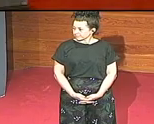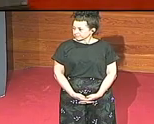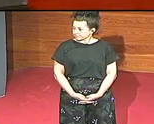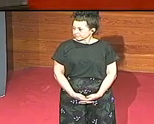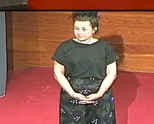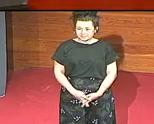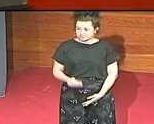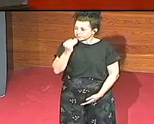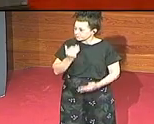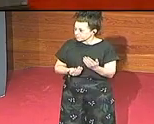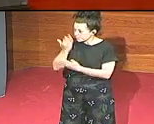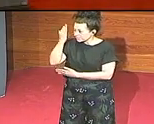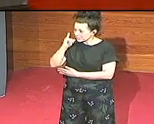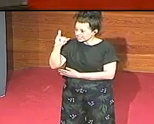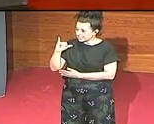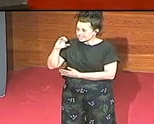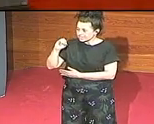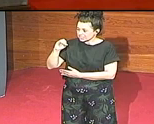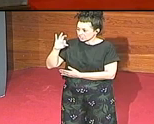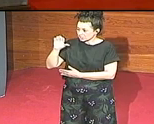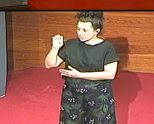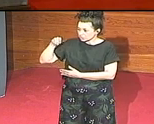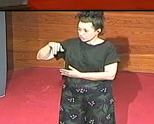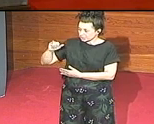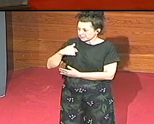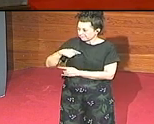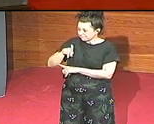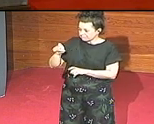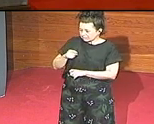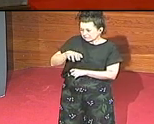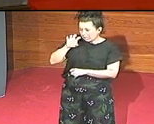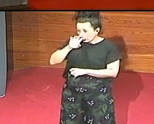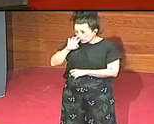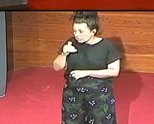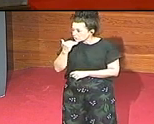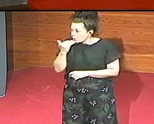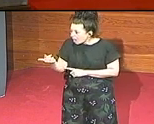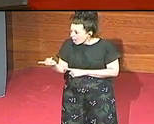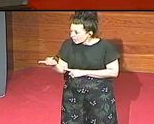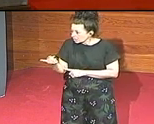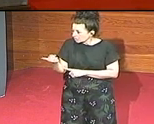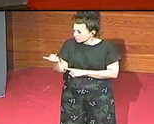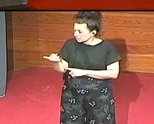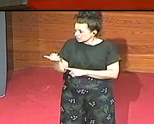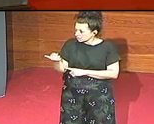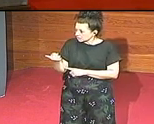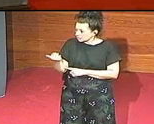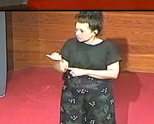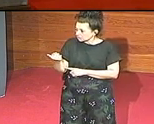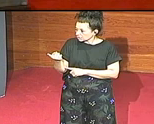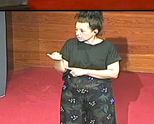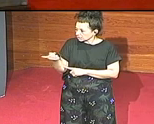buenos días josé me da una pregunta una curiosidad tenéis feedback la respuesta del público